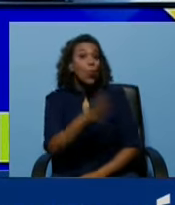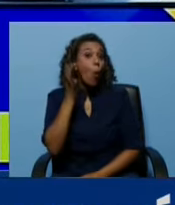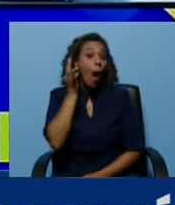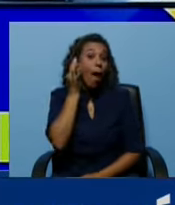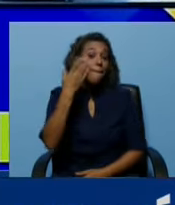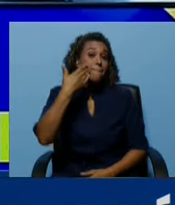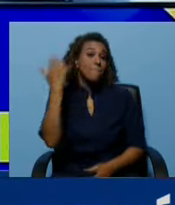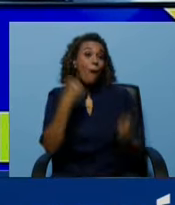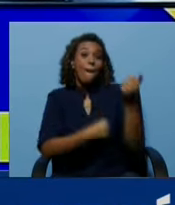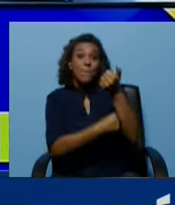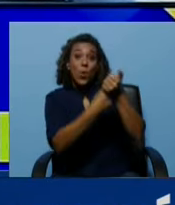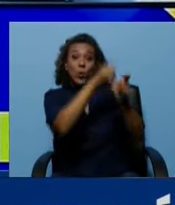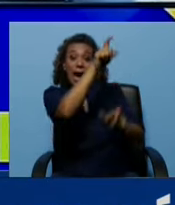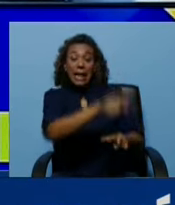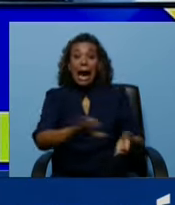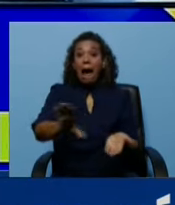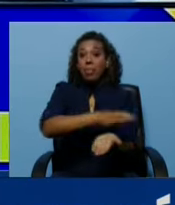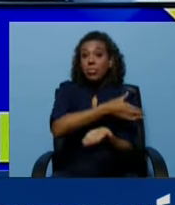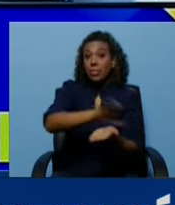Vamos a ver, ¿verdad?